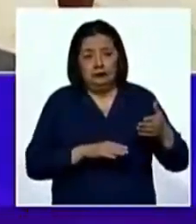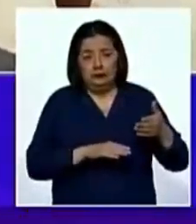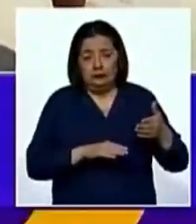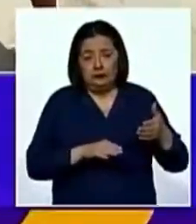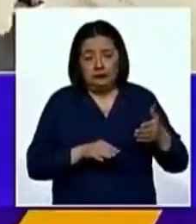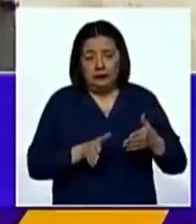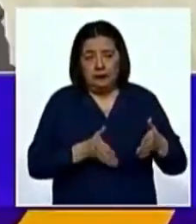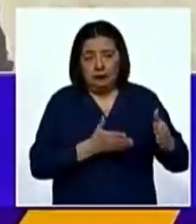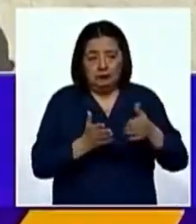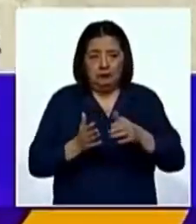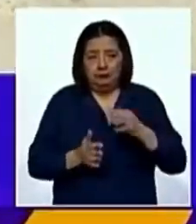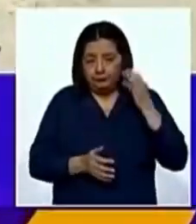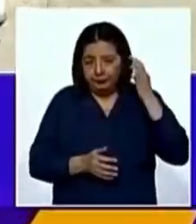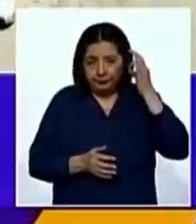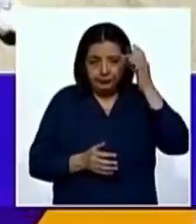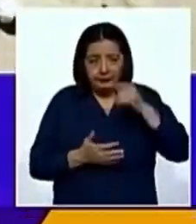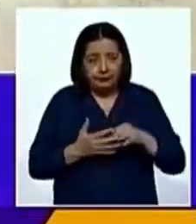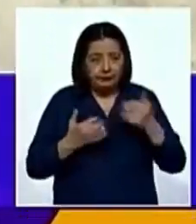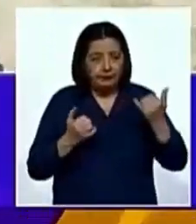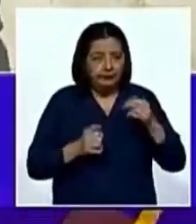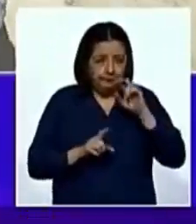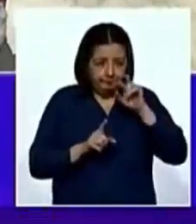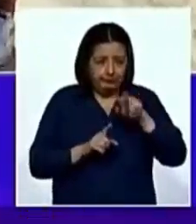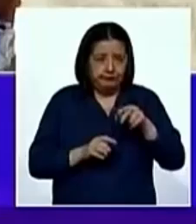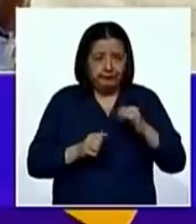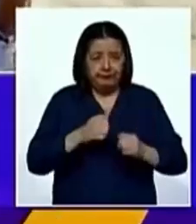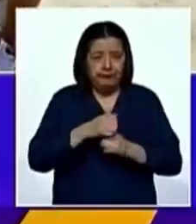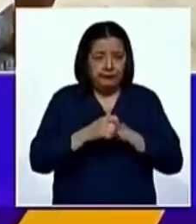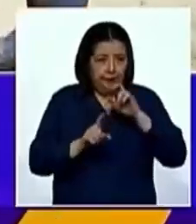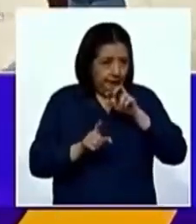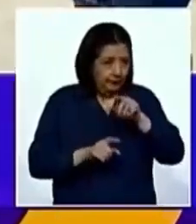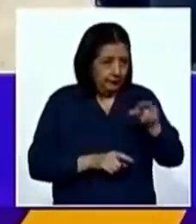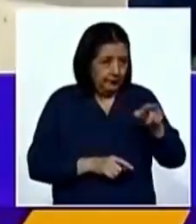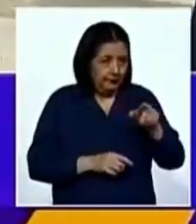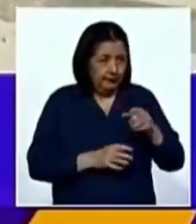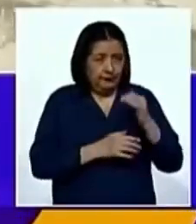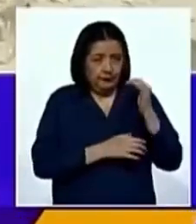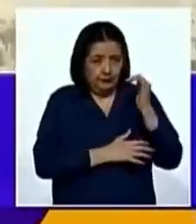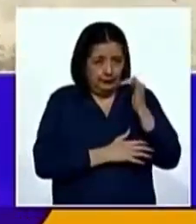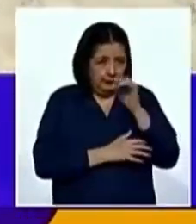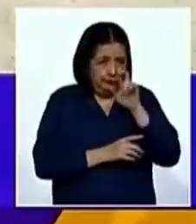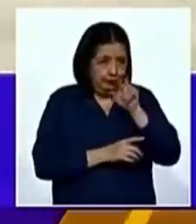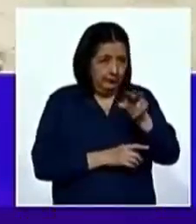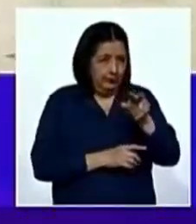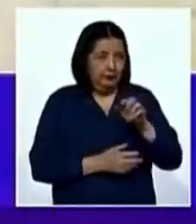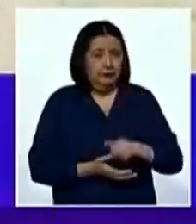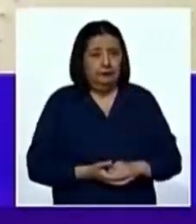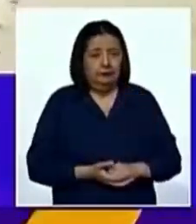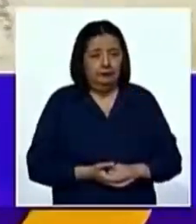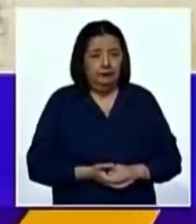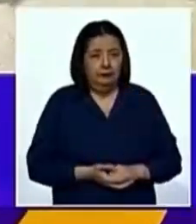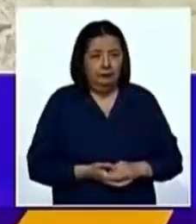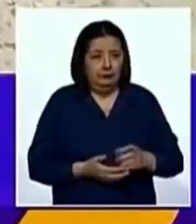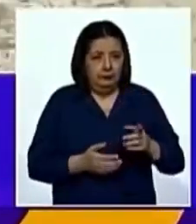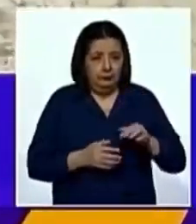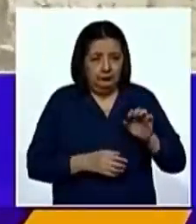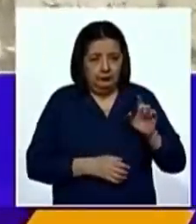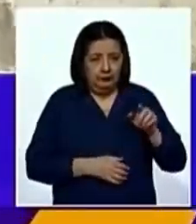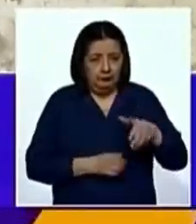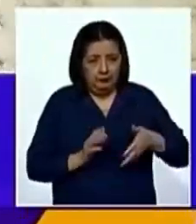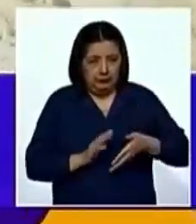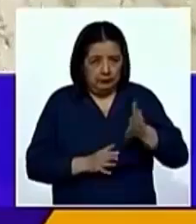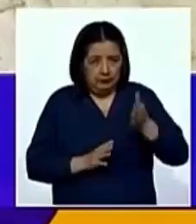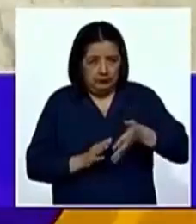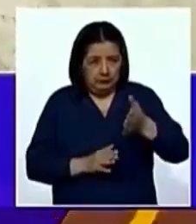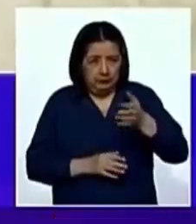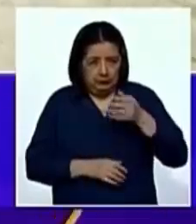si caminamos para acá, ven ustedes acá, lo que estamos viendo pisa este puente, miren cómo va a acabar. Con la cámara vamos por acá adelante, vean. Nos acercamos por acá, vamos de frente,